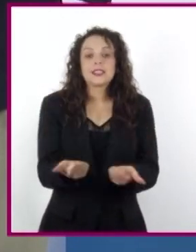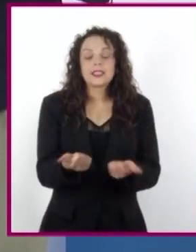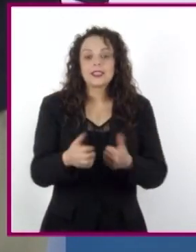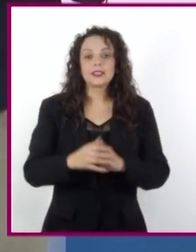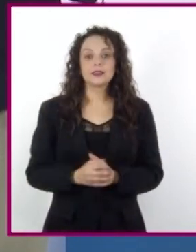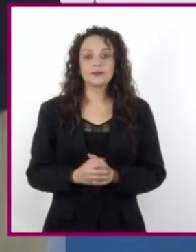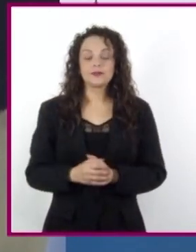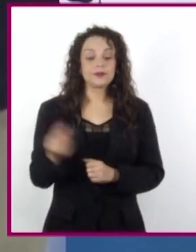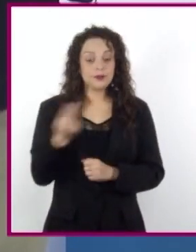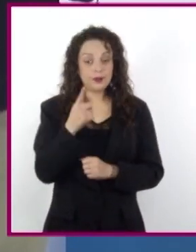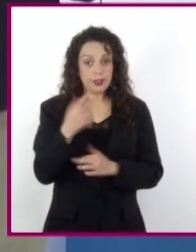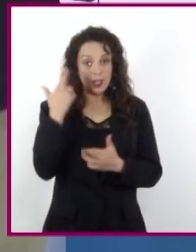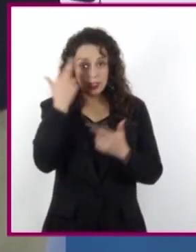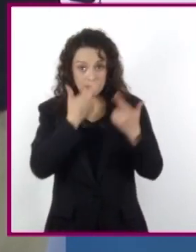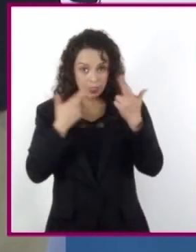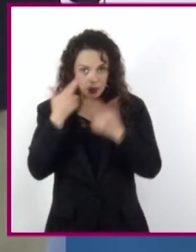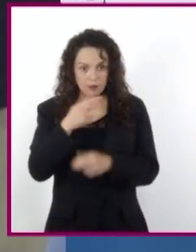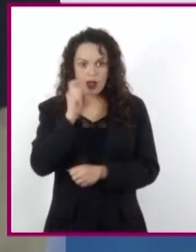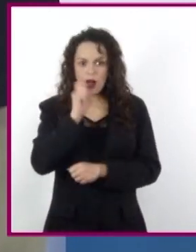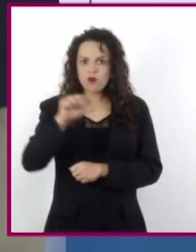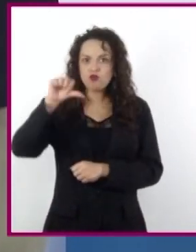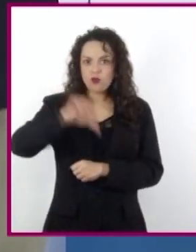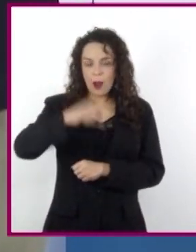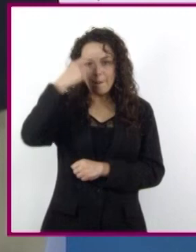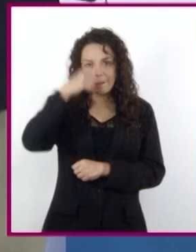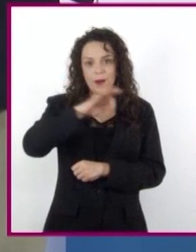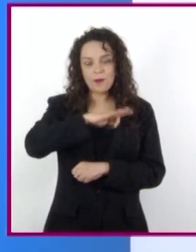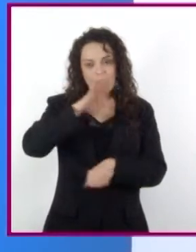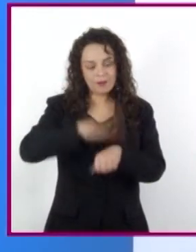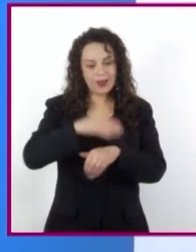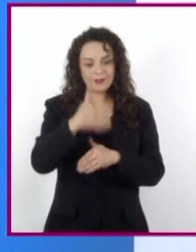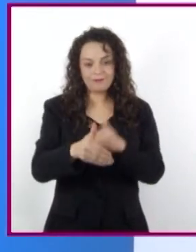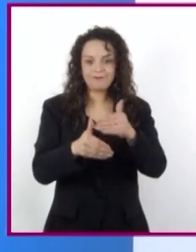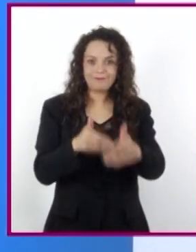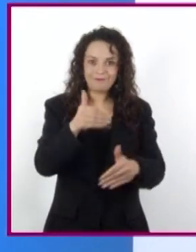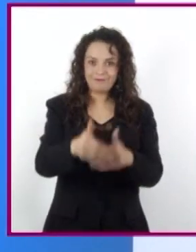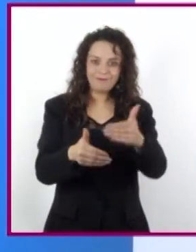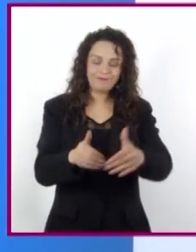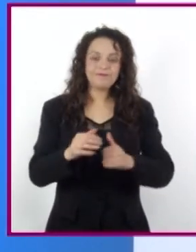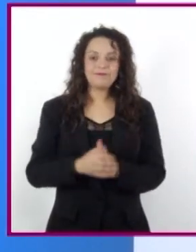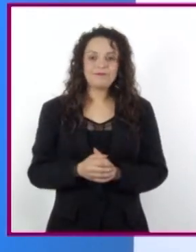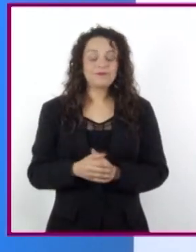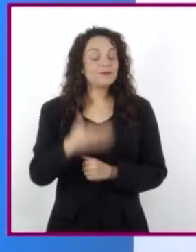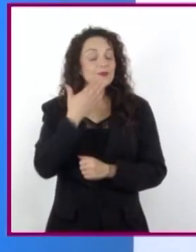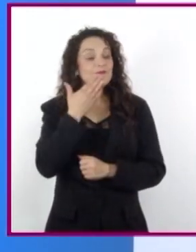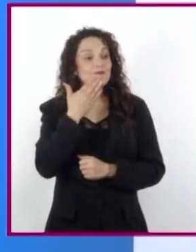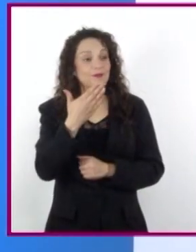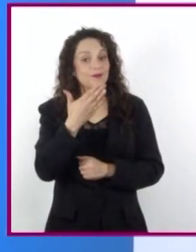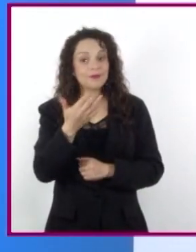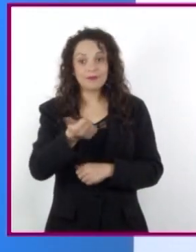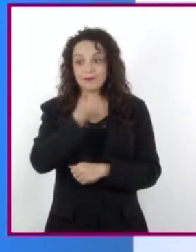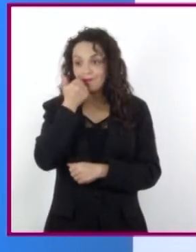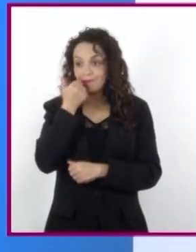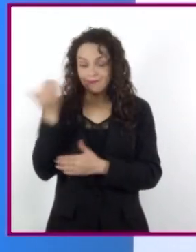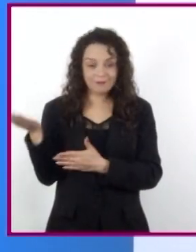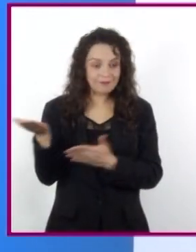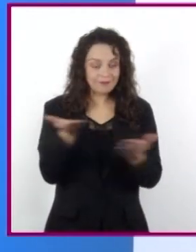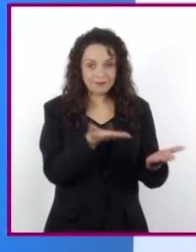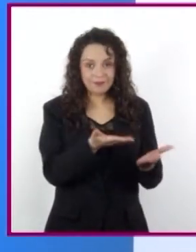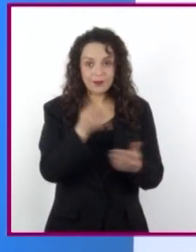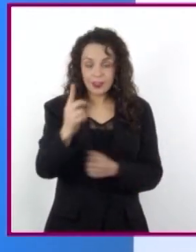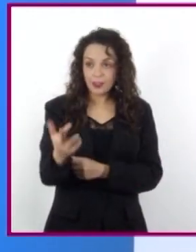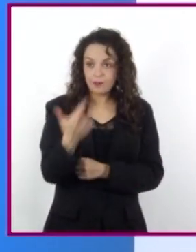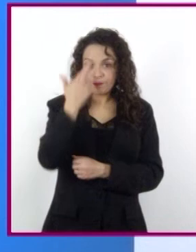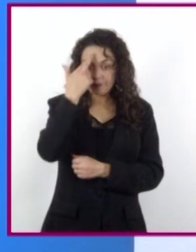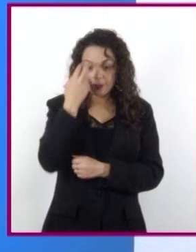que revisen lo que vimos hoy para seguir avanzando. Muy bien, alumnas y alumnos. Recordemos que en